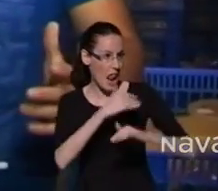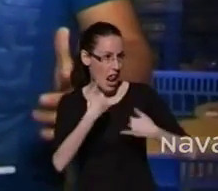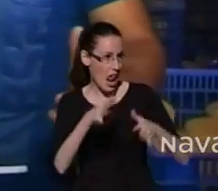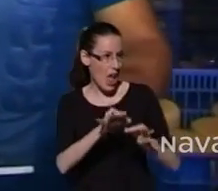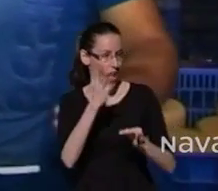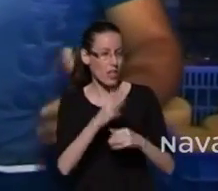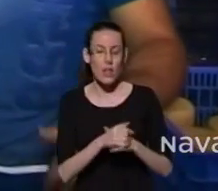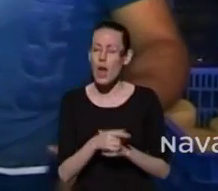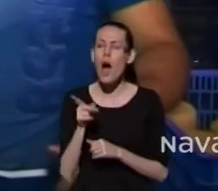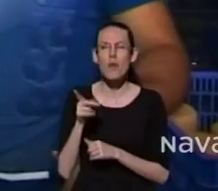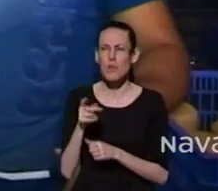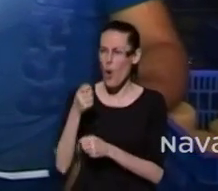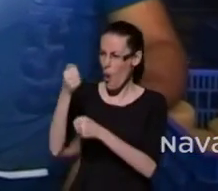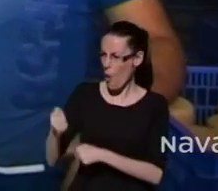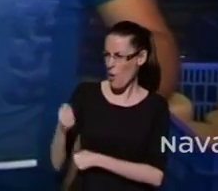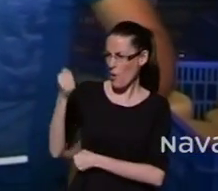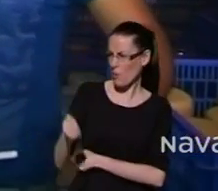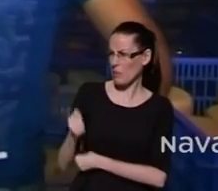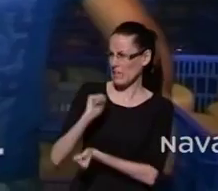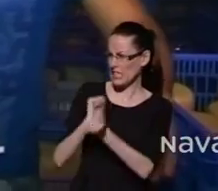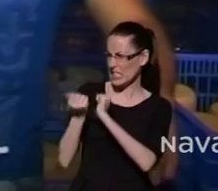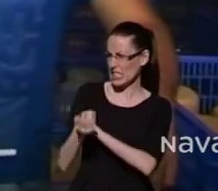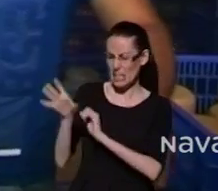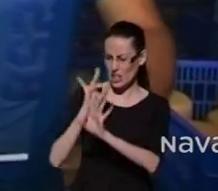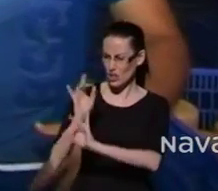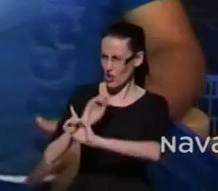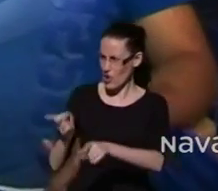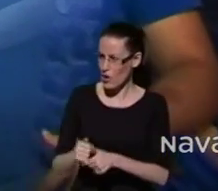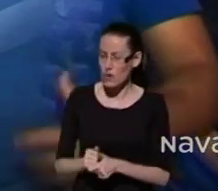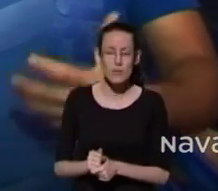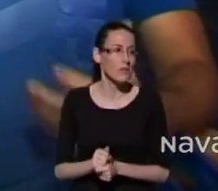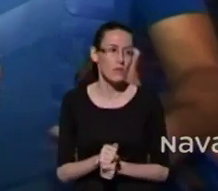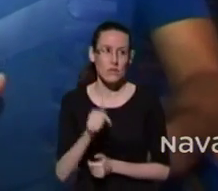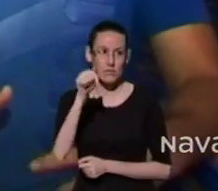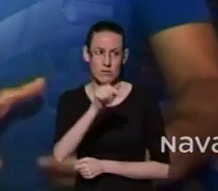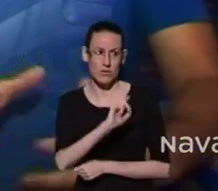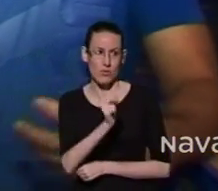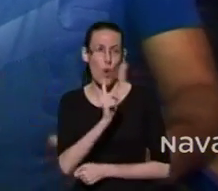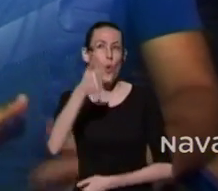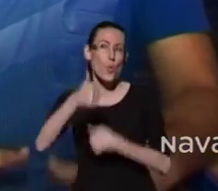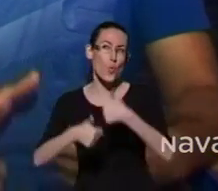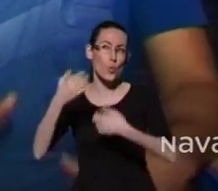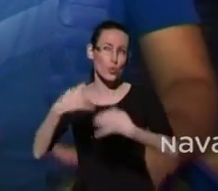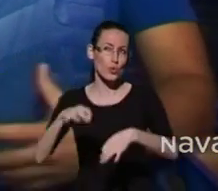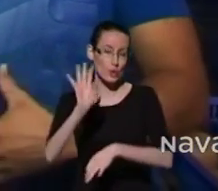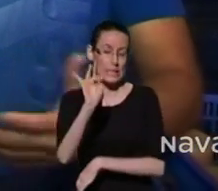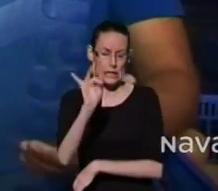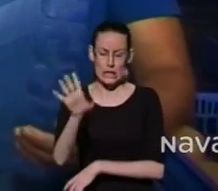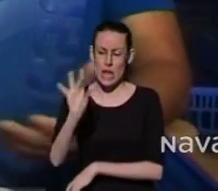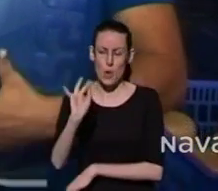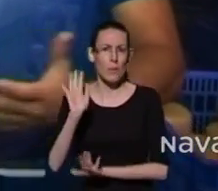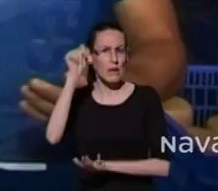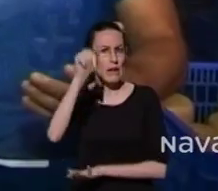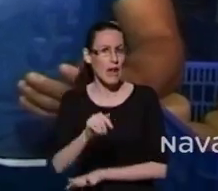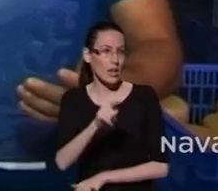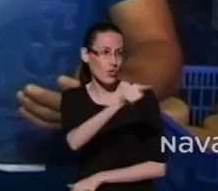pero ¿el pastor no elige un queso para llevarlo a un concurso? En este caso, no. En un concurso normal, sí, pero en este caso es la técnica,